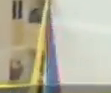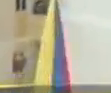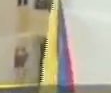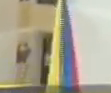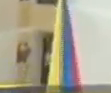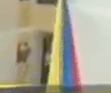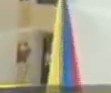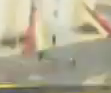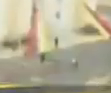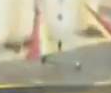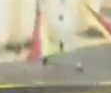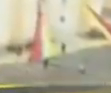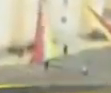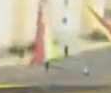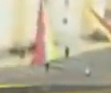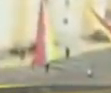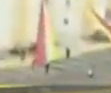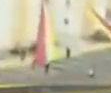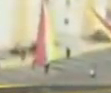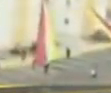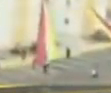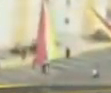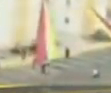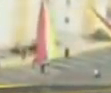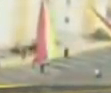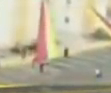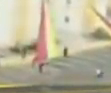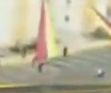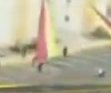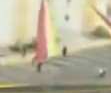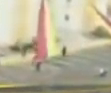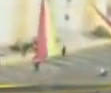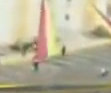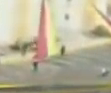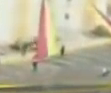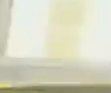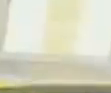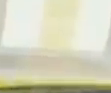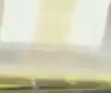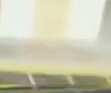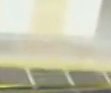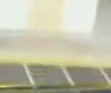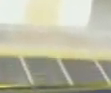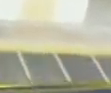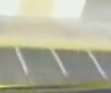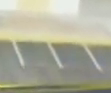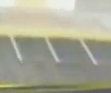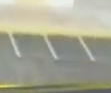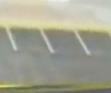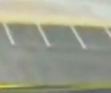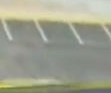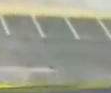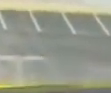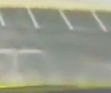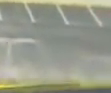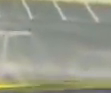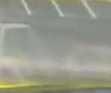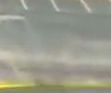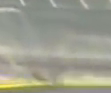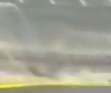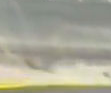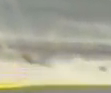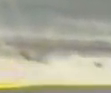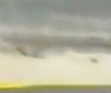3.900.000, para cerrar el año 2021, bueno, con toda esa fuerza, con todo ese ímpetu, para nosotros